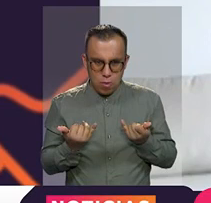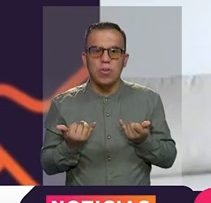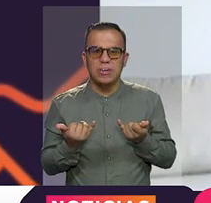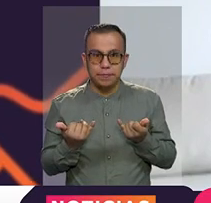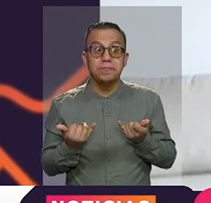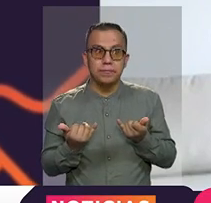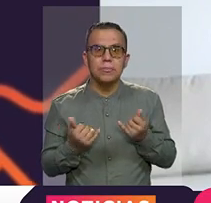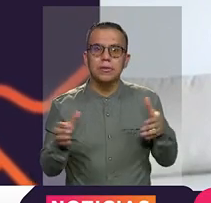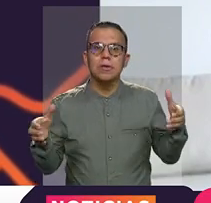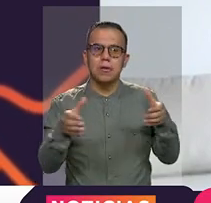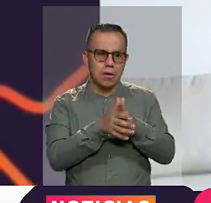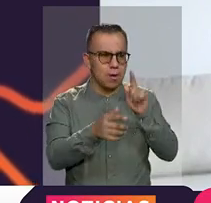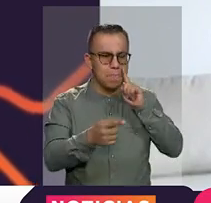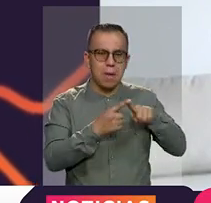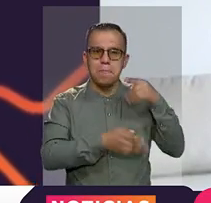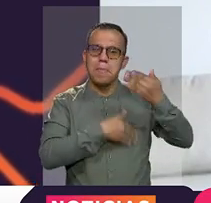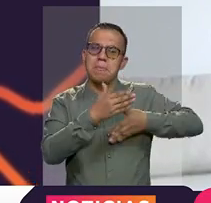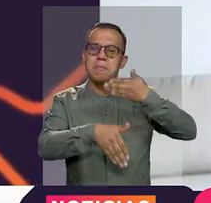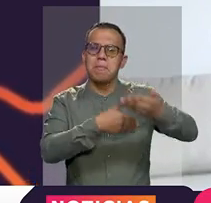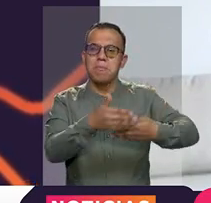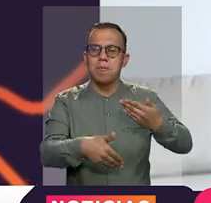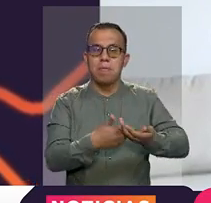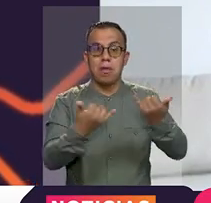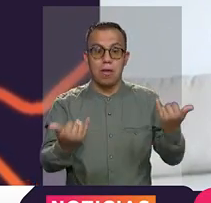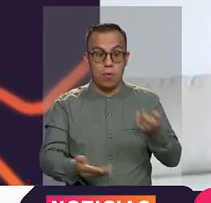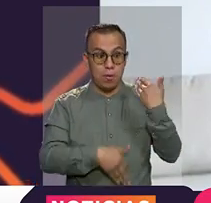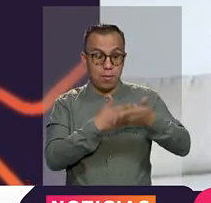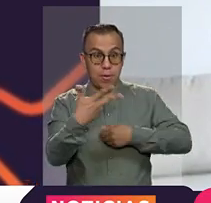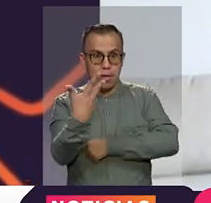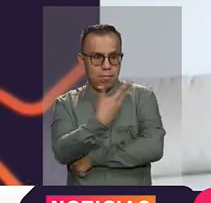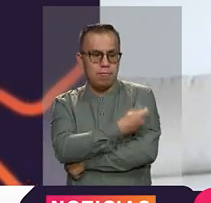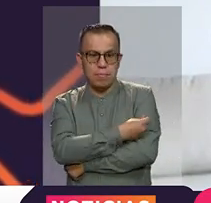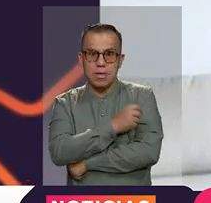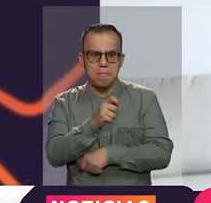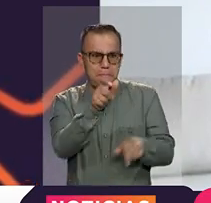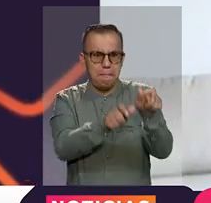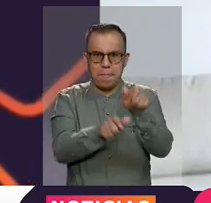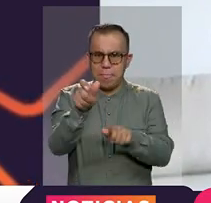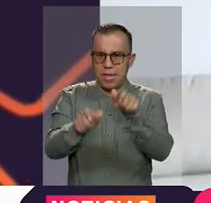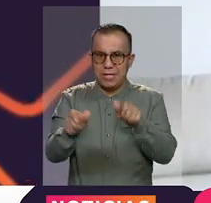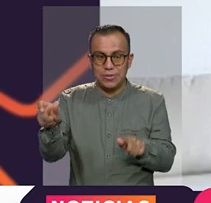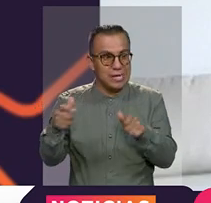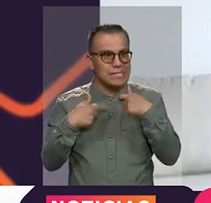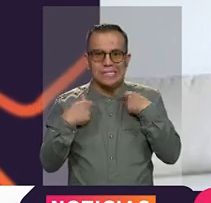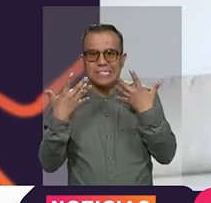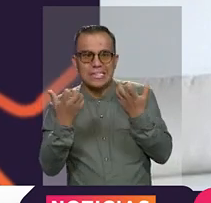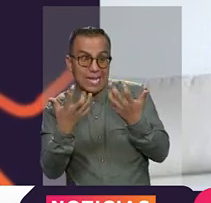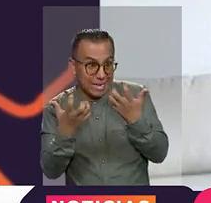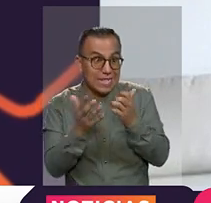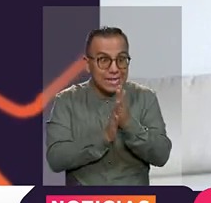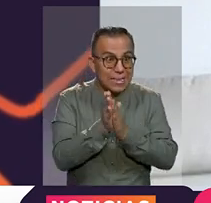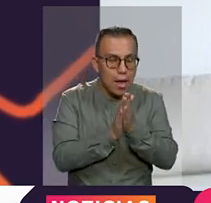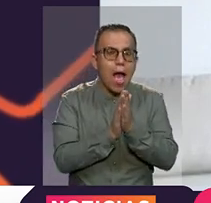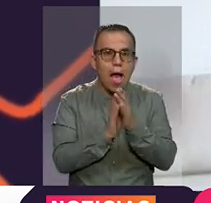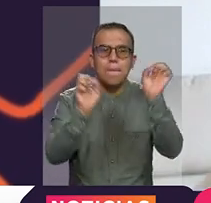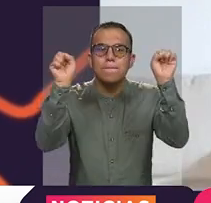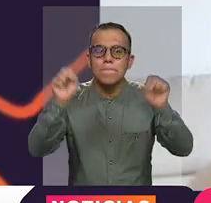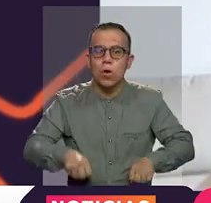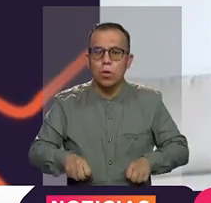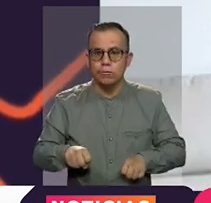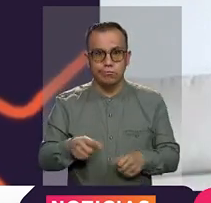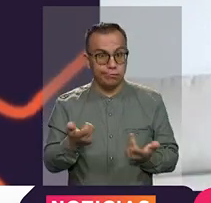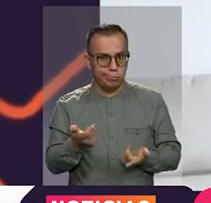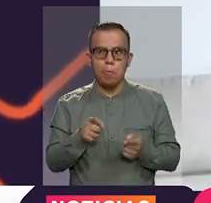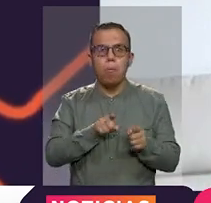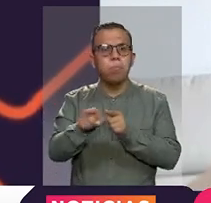que ese es el camino para acelerar la vacunación y para permitir que mucha gente que está desesperada por vacunarse lo pueda hacer mientras